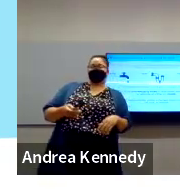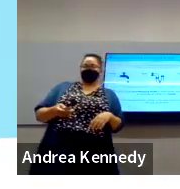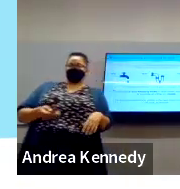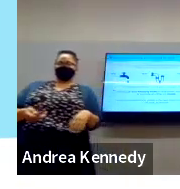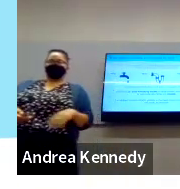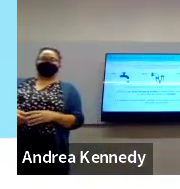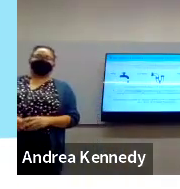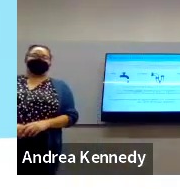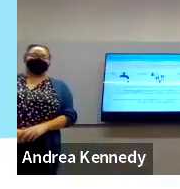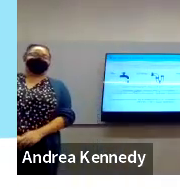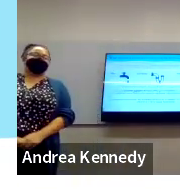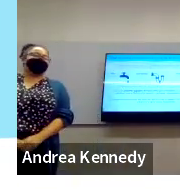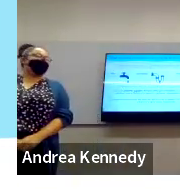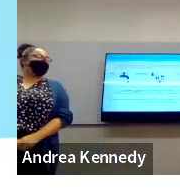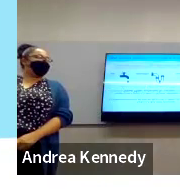amount.